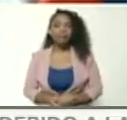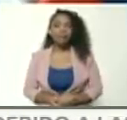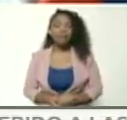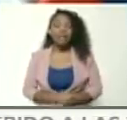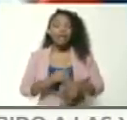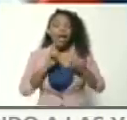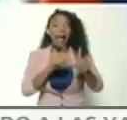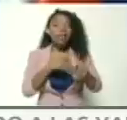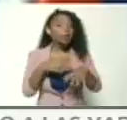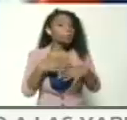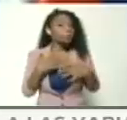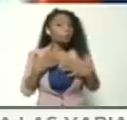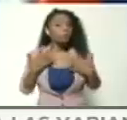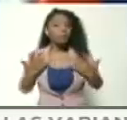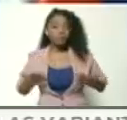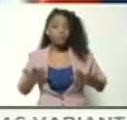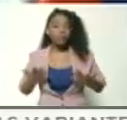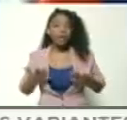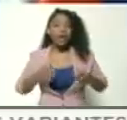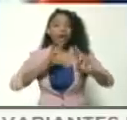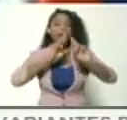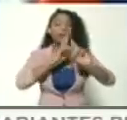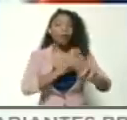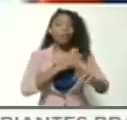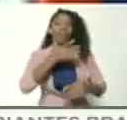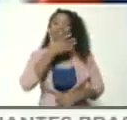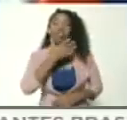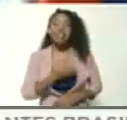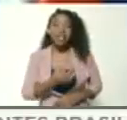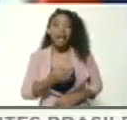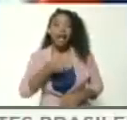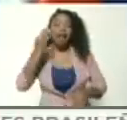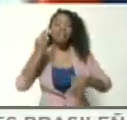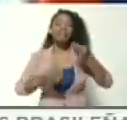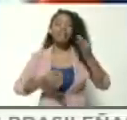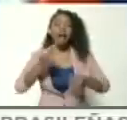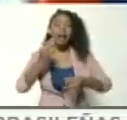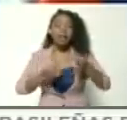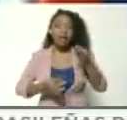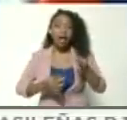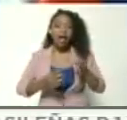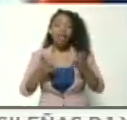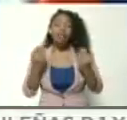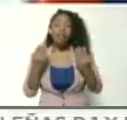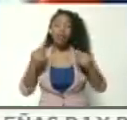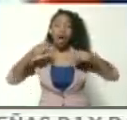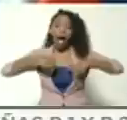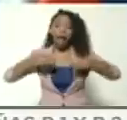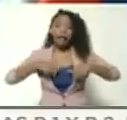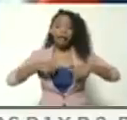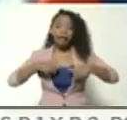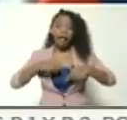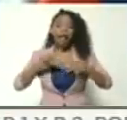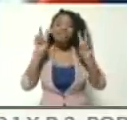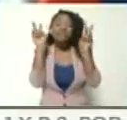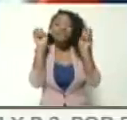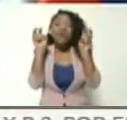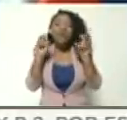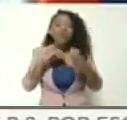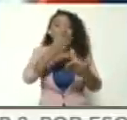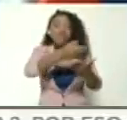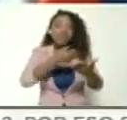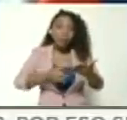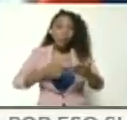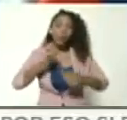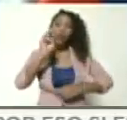Esto implica que las respuestas facilitadas a la Fiscalía, tanto en este nuevo informe como en